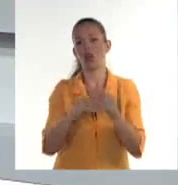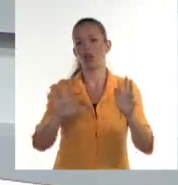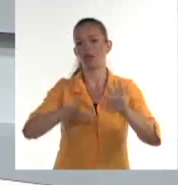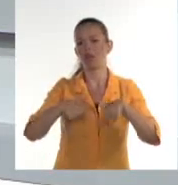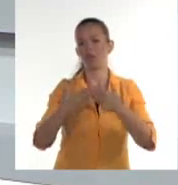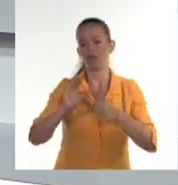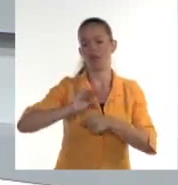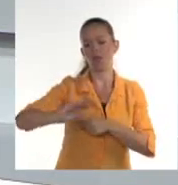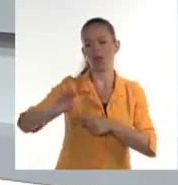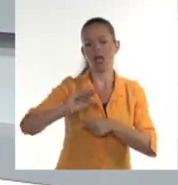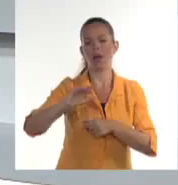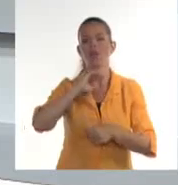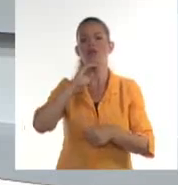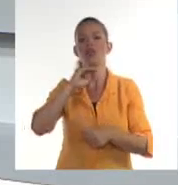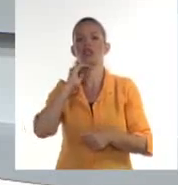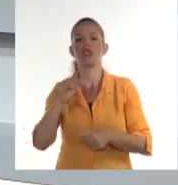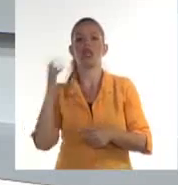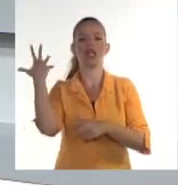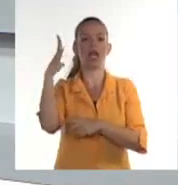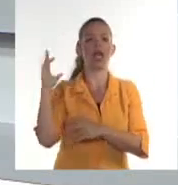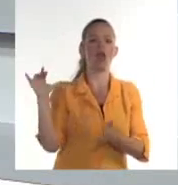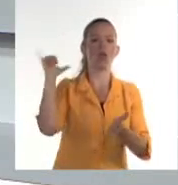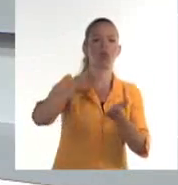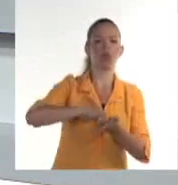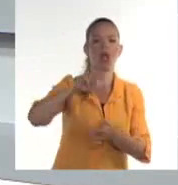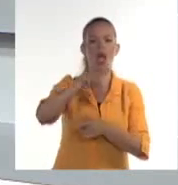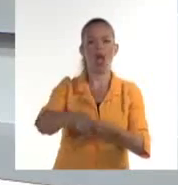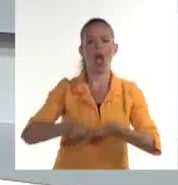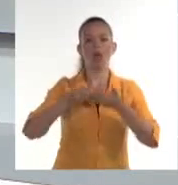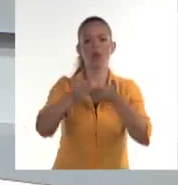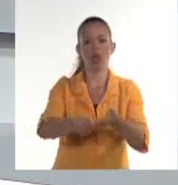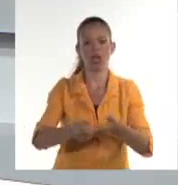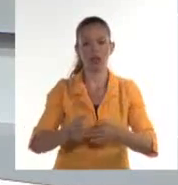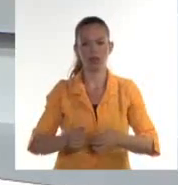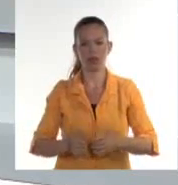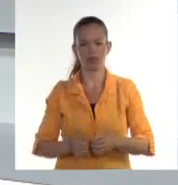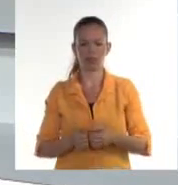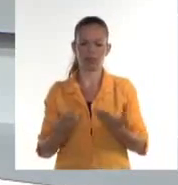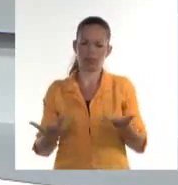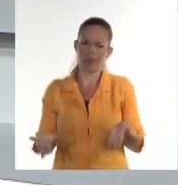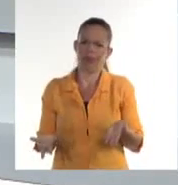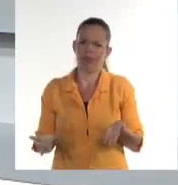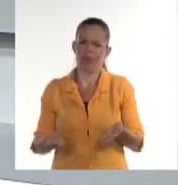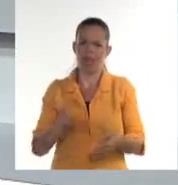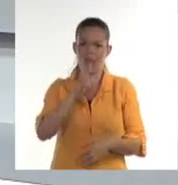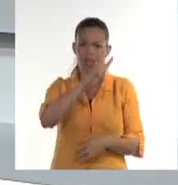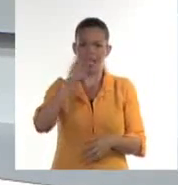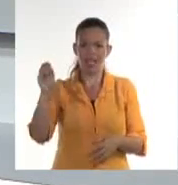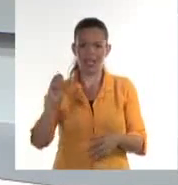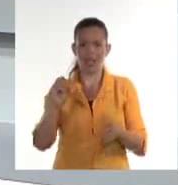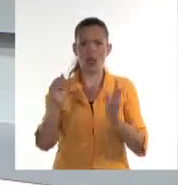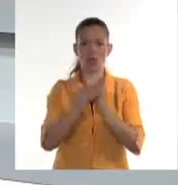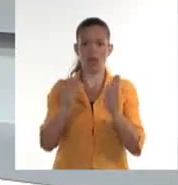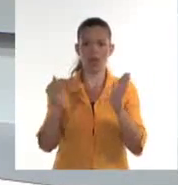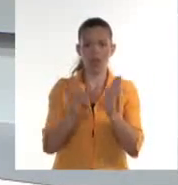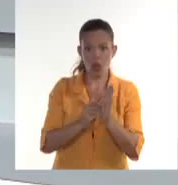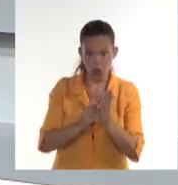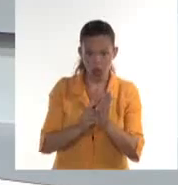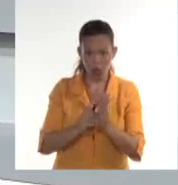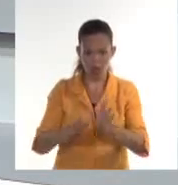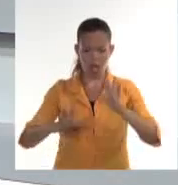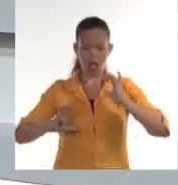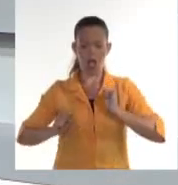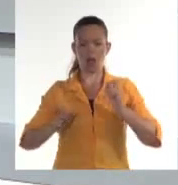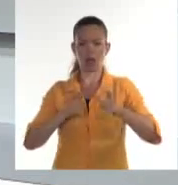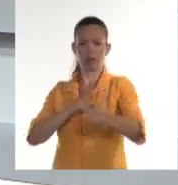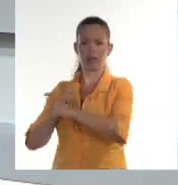de 30 millones para asuntos humanitarios. 300 millones para armas contra 30 para pan es una ecuación desleal